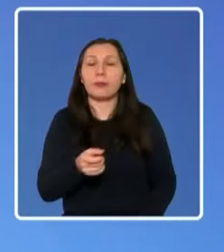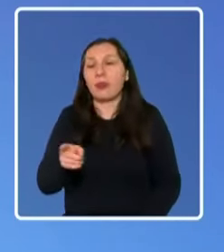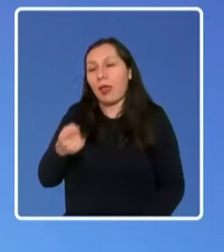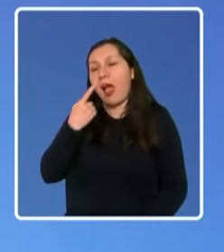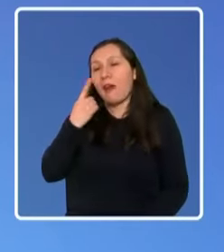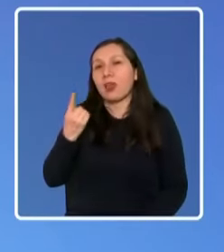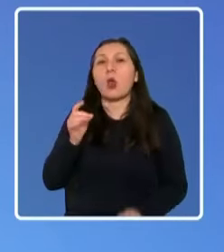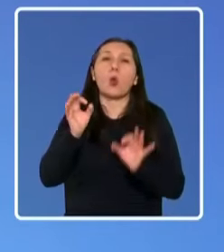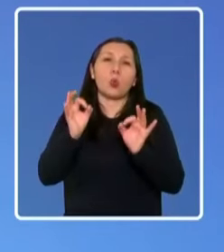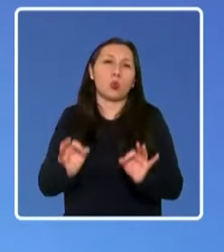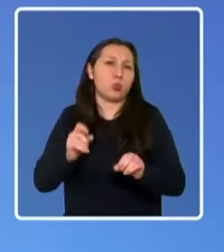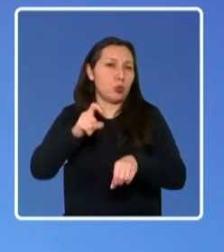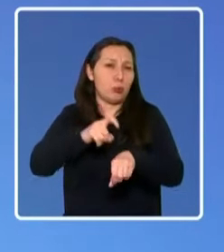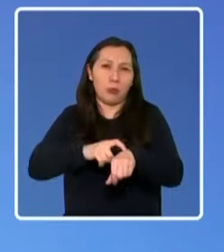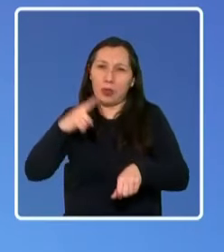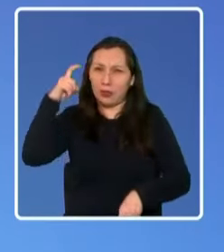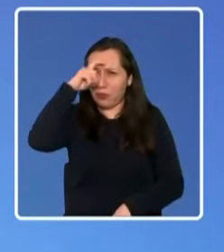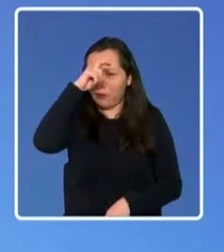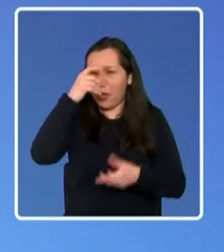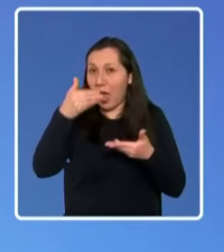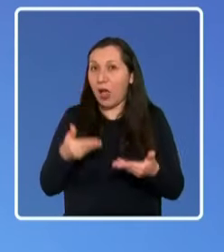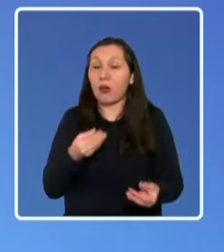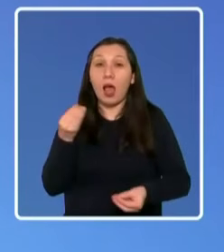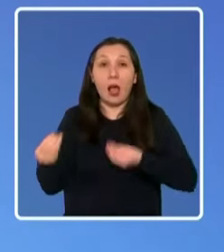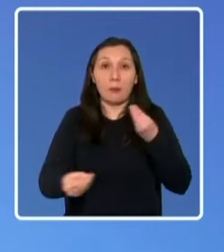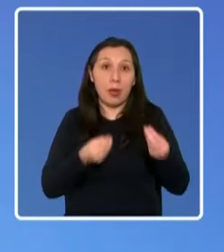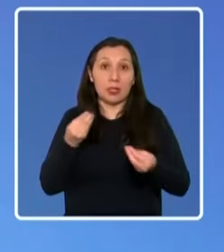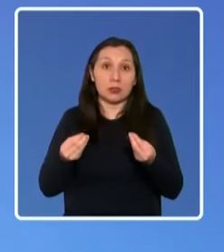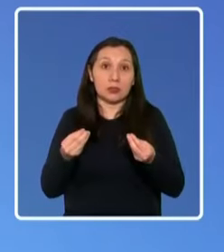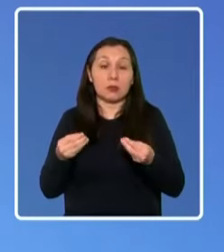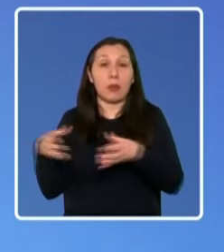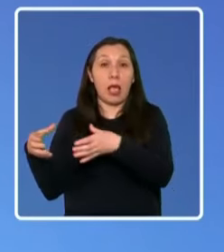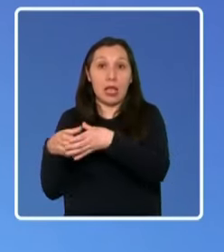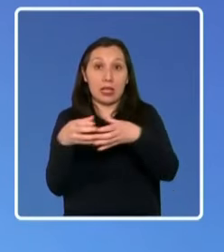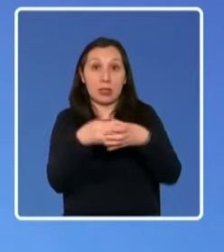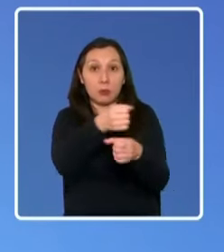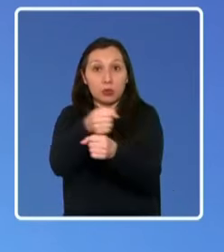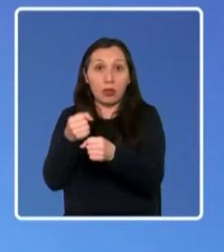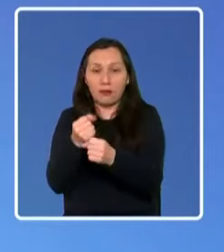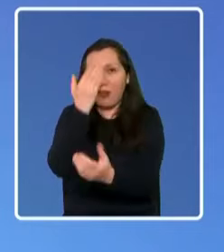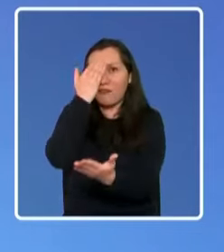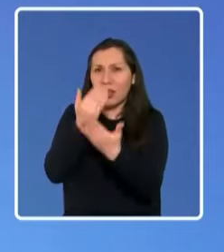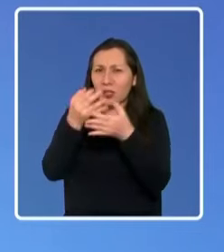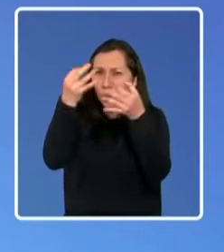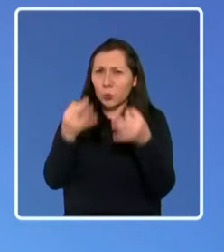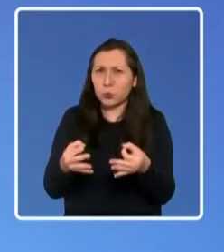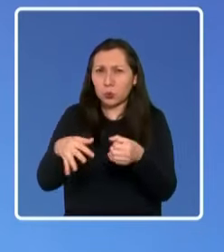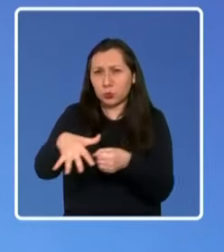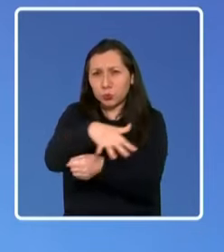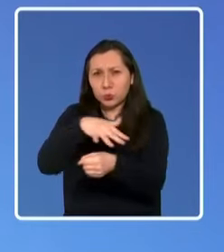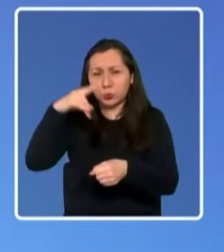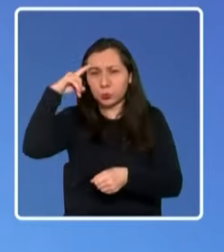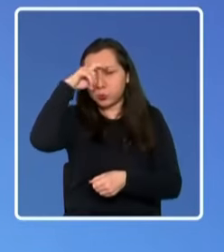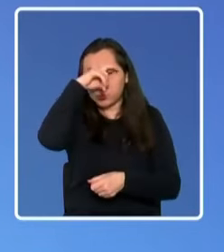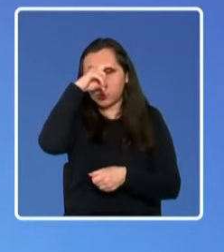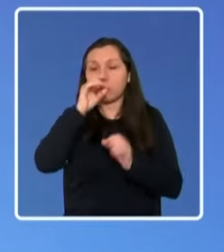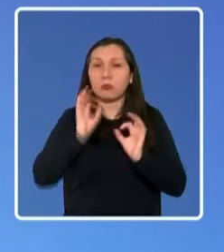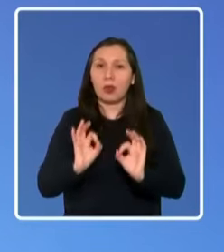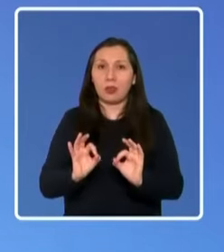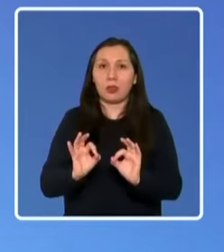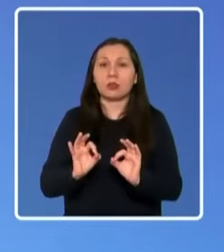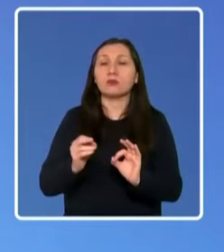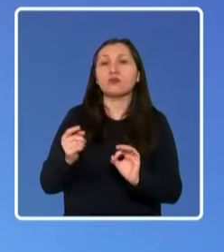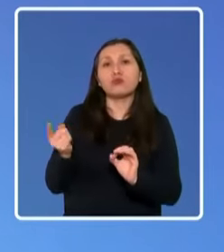Es un momento obviamente complejo y lo que sucede con los equipos para enfrentar los momentos complejos es